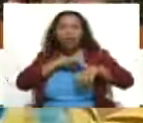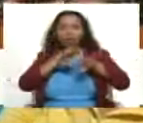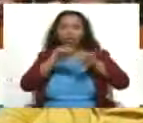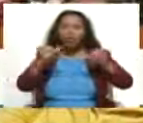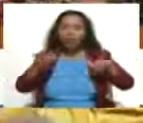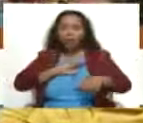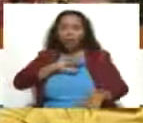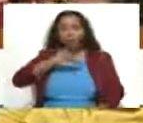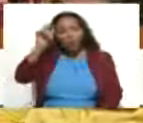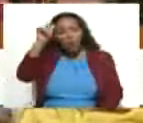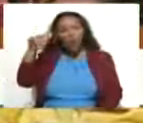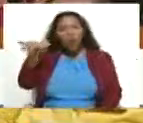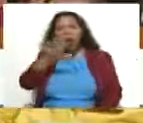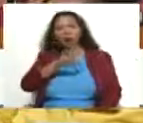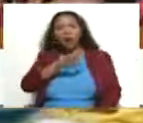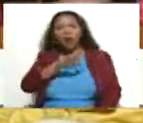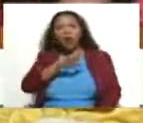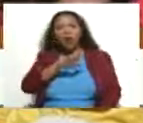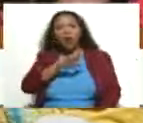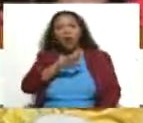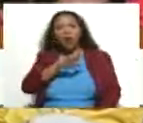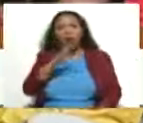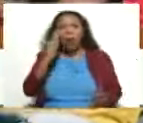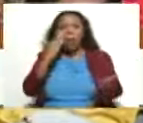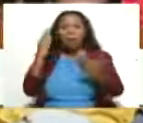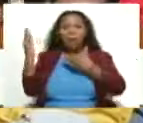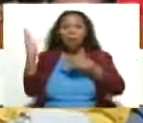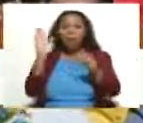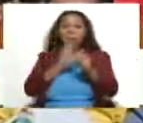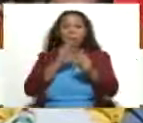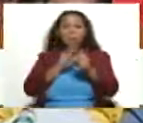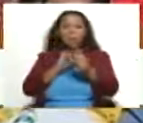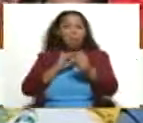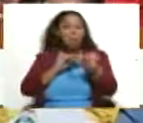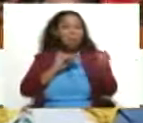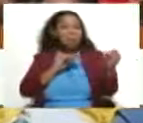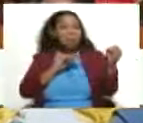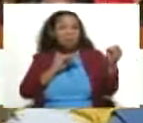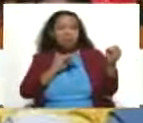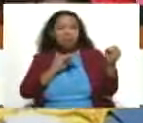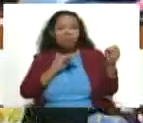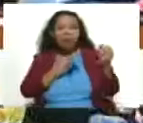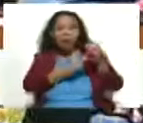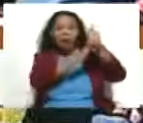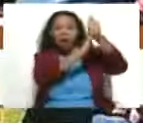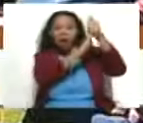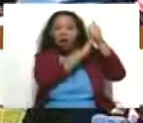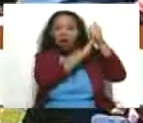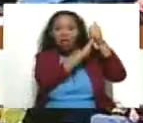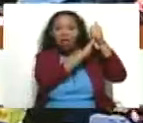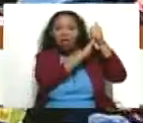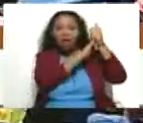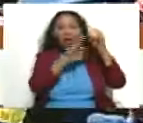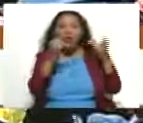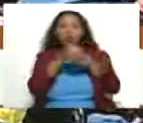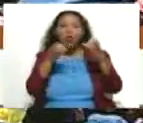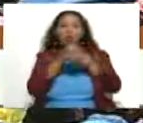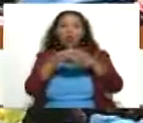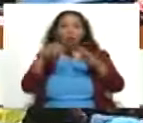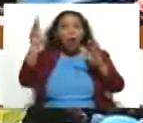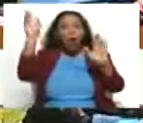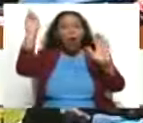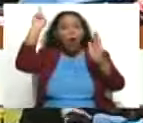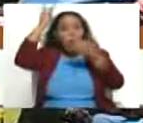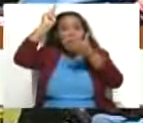pueblo de los guaraos, vamos a escuchar entonces uno de nuestros dirigentes del sector indígena del